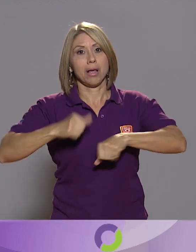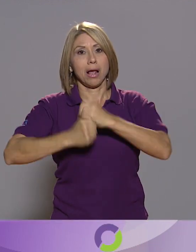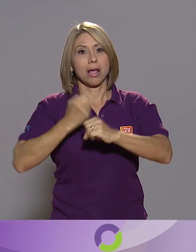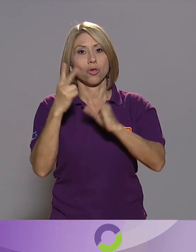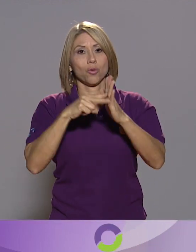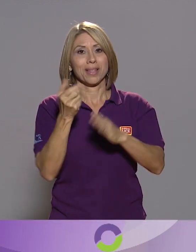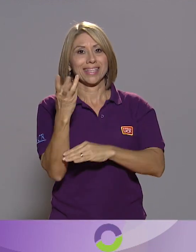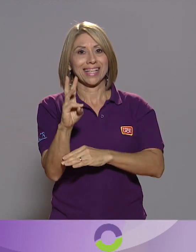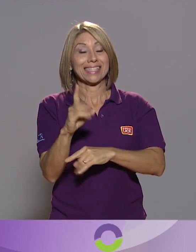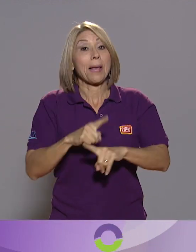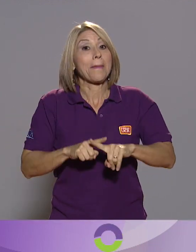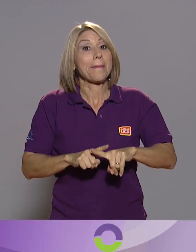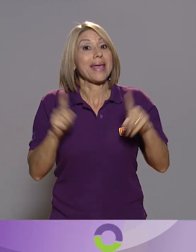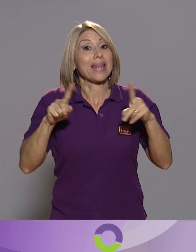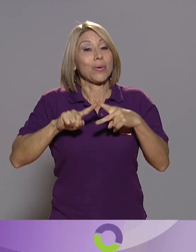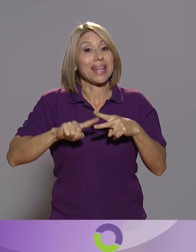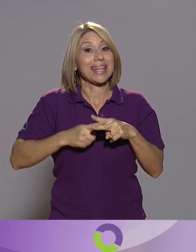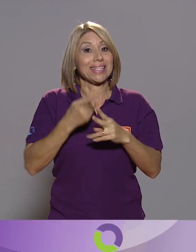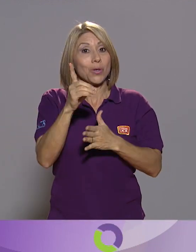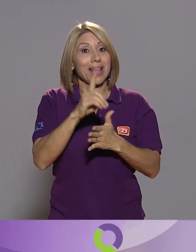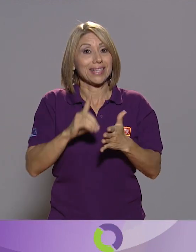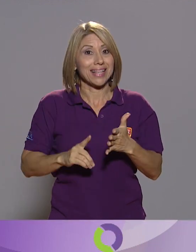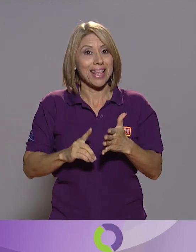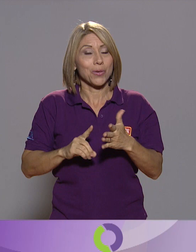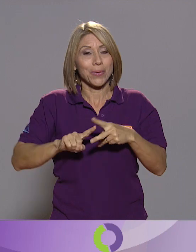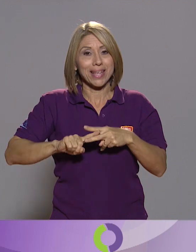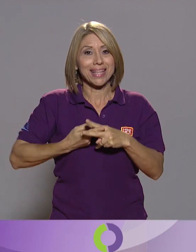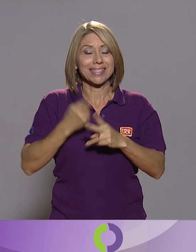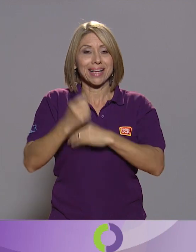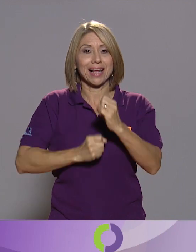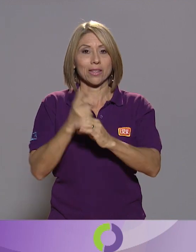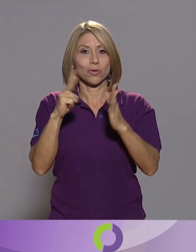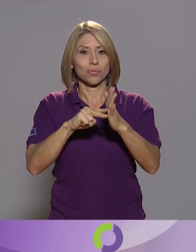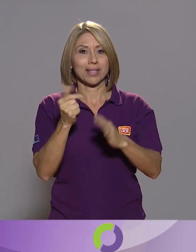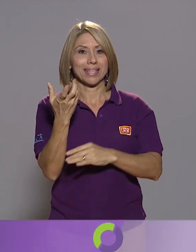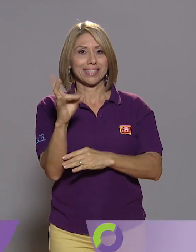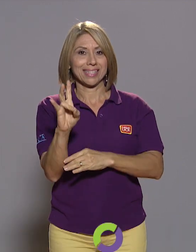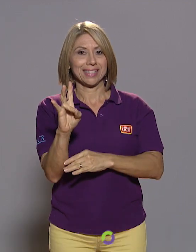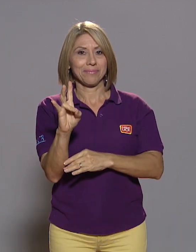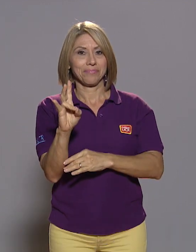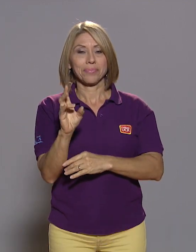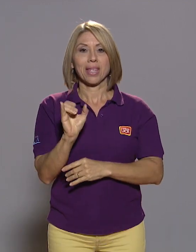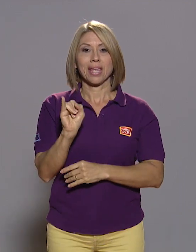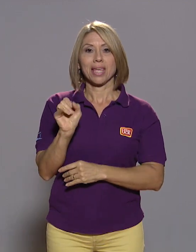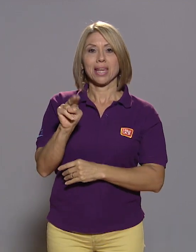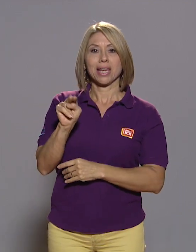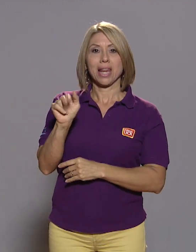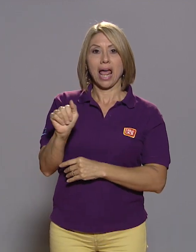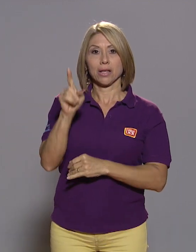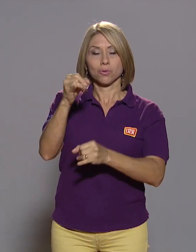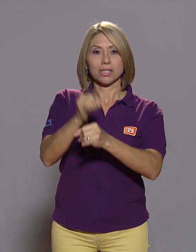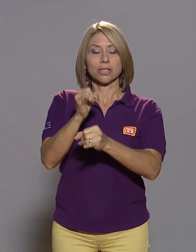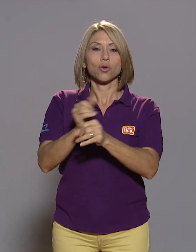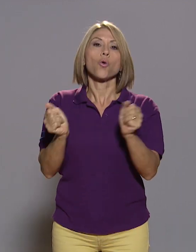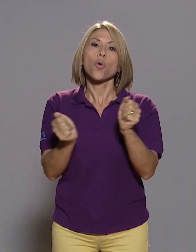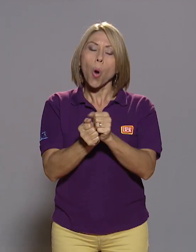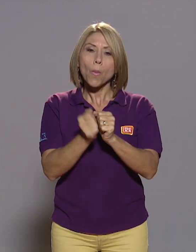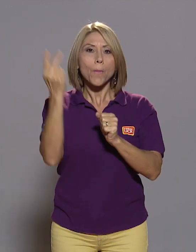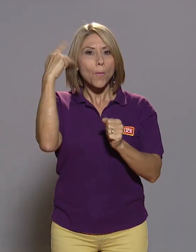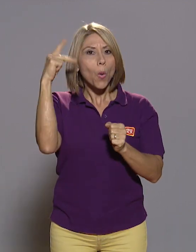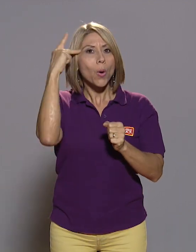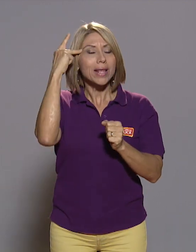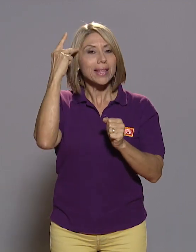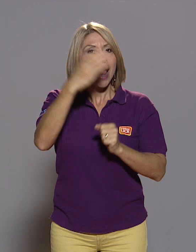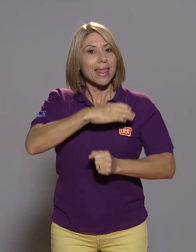tratamiento o el inicio del diseño inicia en el 2017. Bueno, el INAH es una institución, una política de